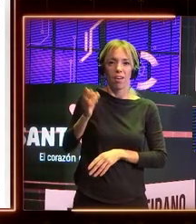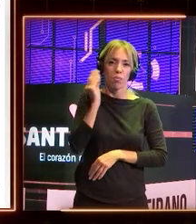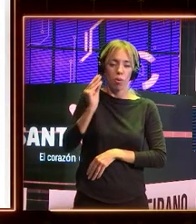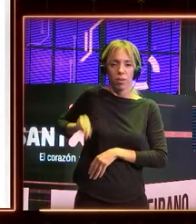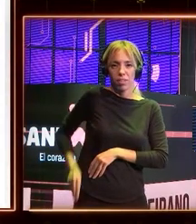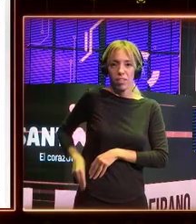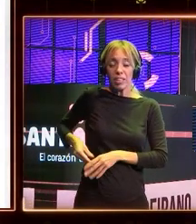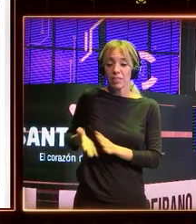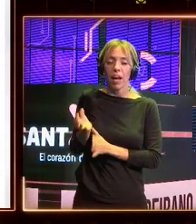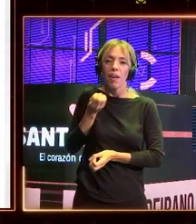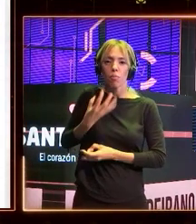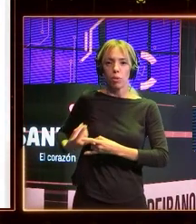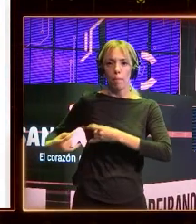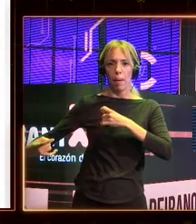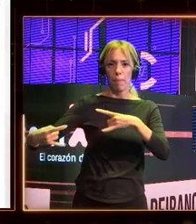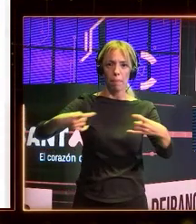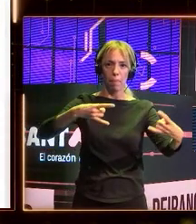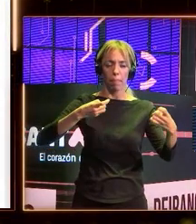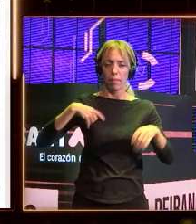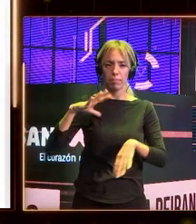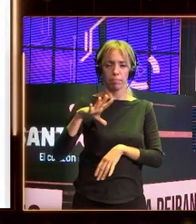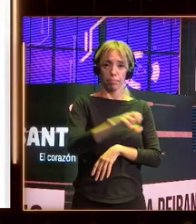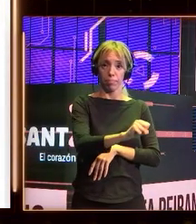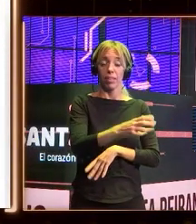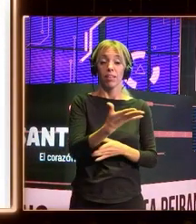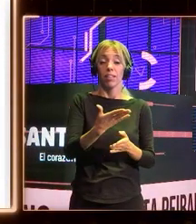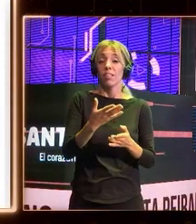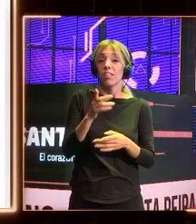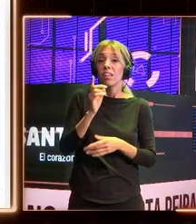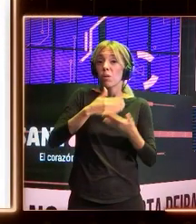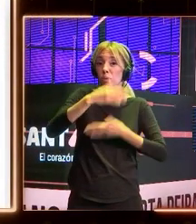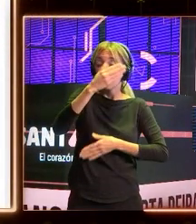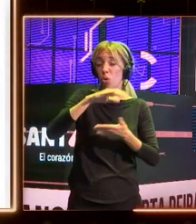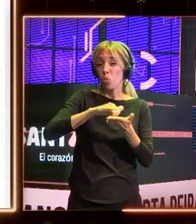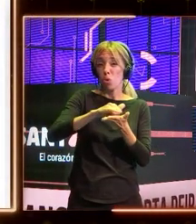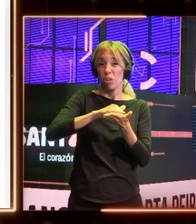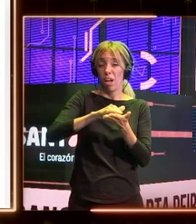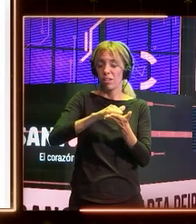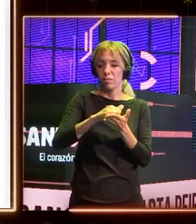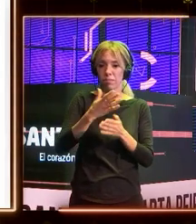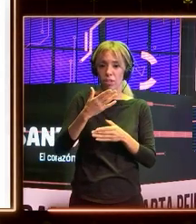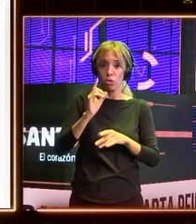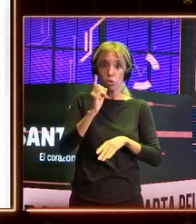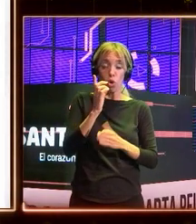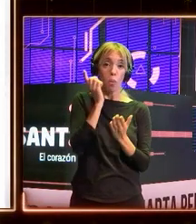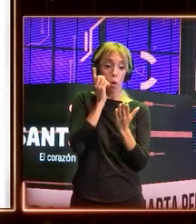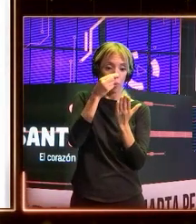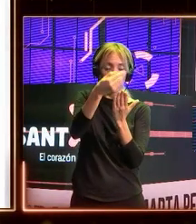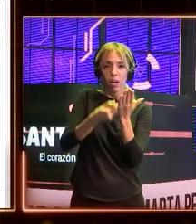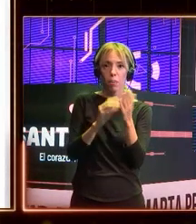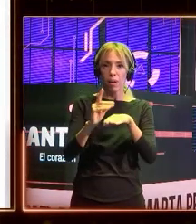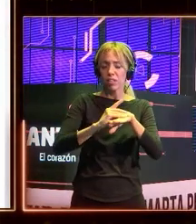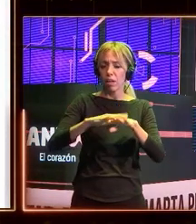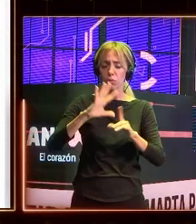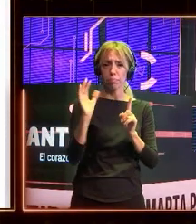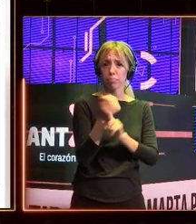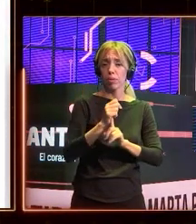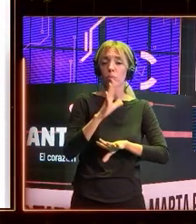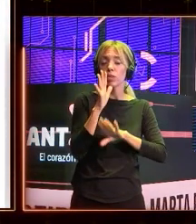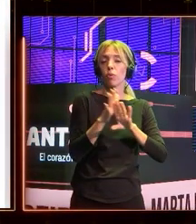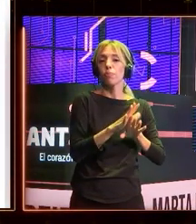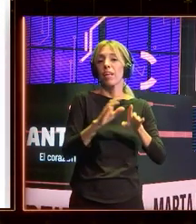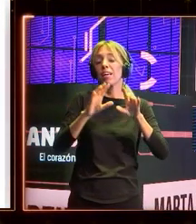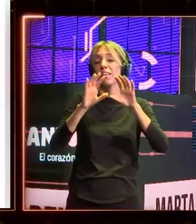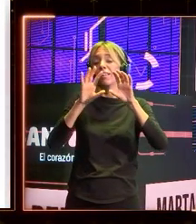la misma clase de información. Y esto lo consiguió el New York Times con una sola base de datos de su teléfono, de la operadora. Porque en Estados Unidos las